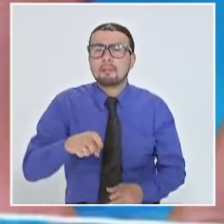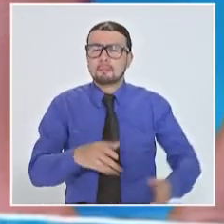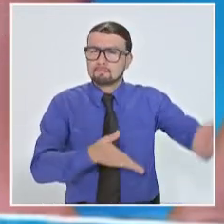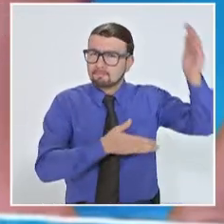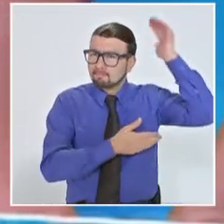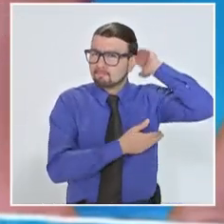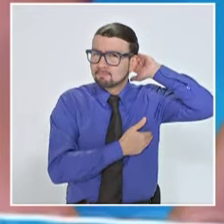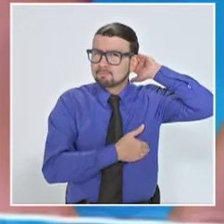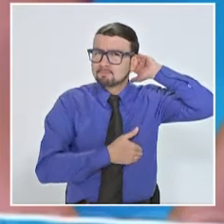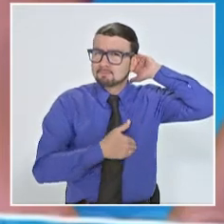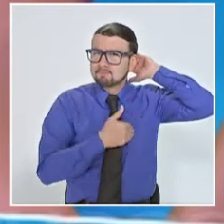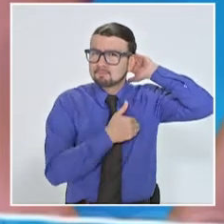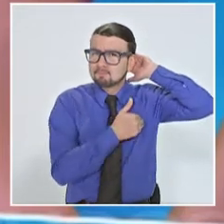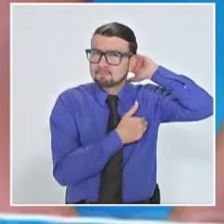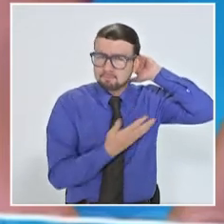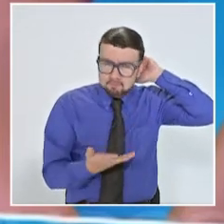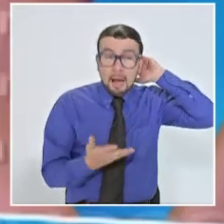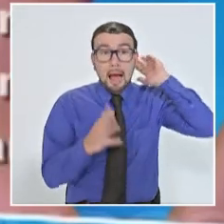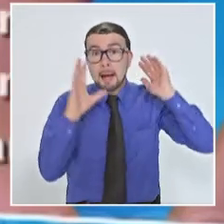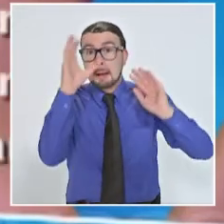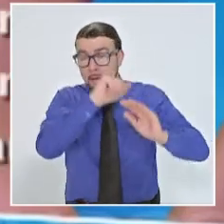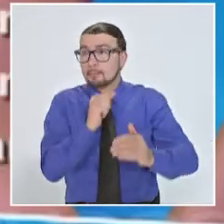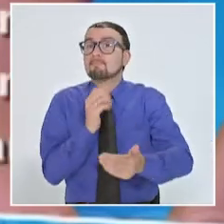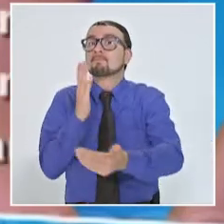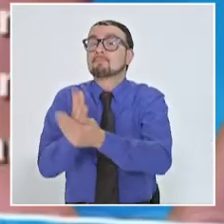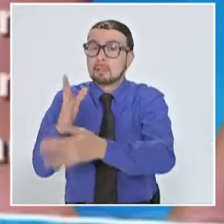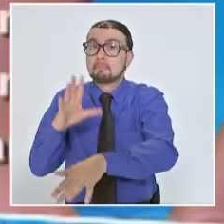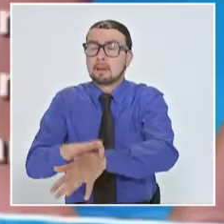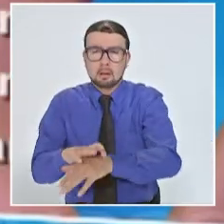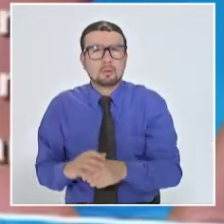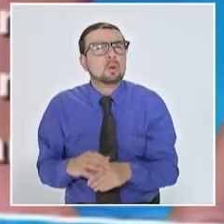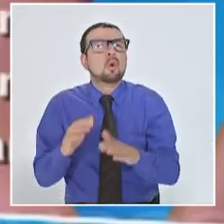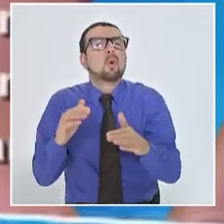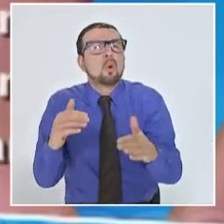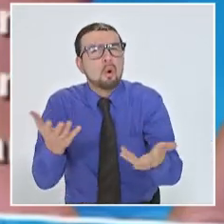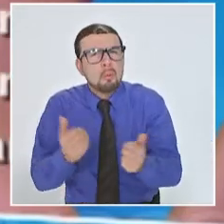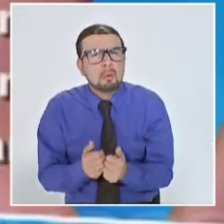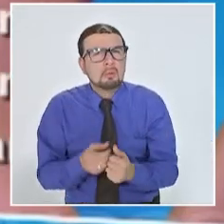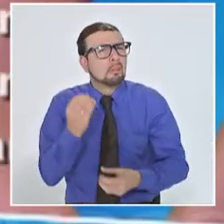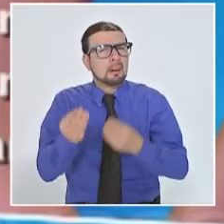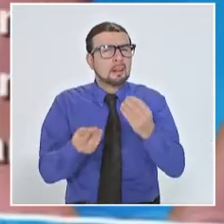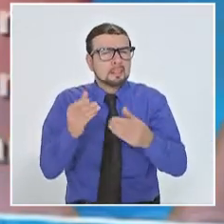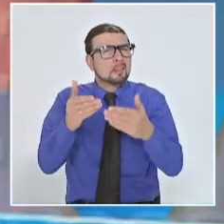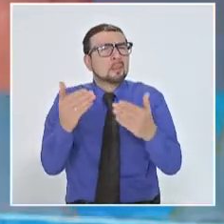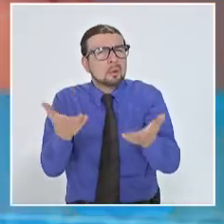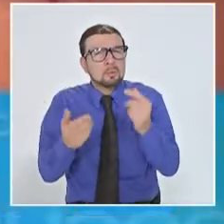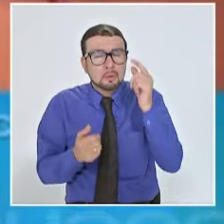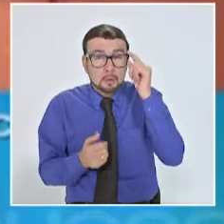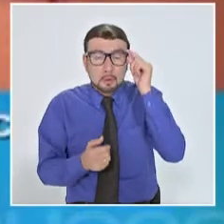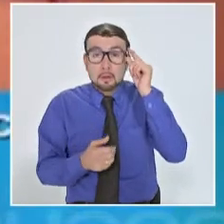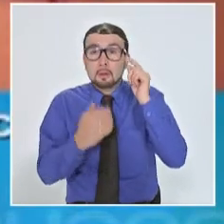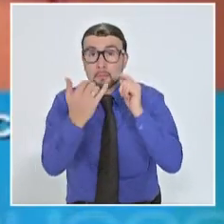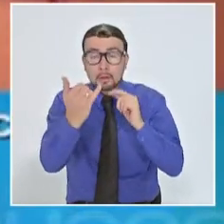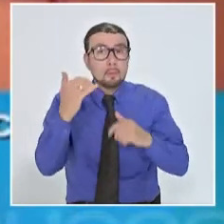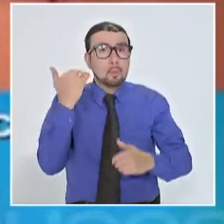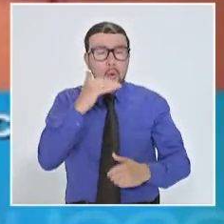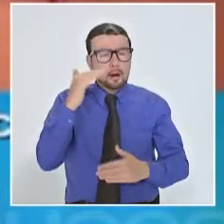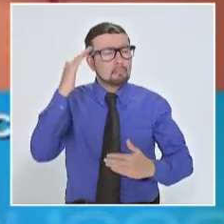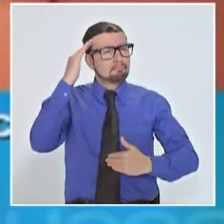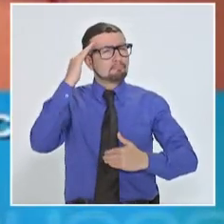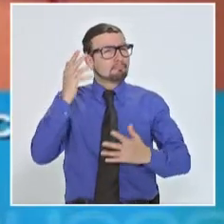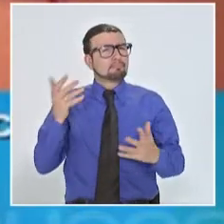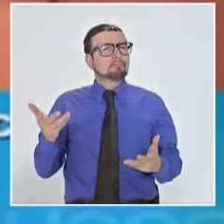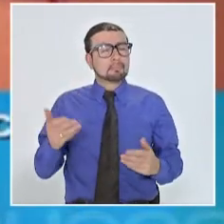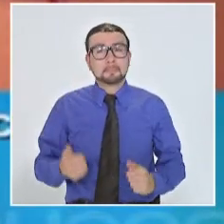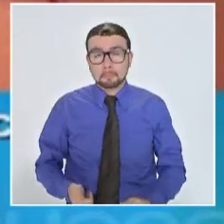mama es muy cuestionado. ¿Cómo se hace un autoexamen? Para las mujeres, para que la mujer sea consciente. Lo primero es